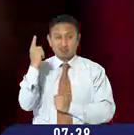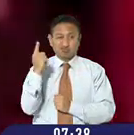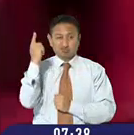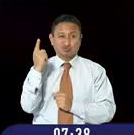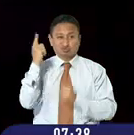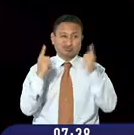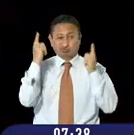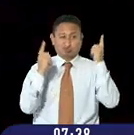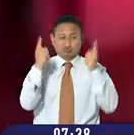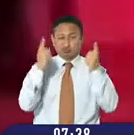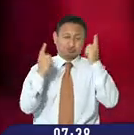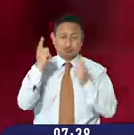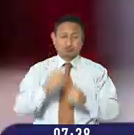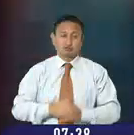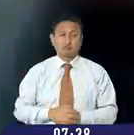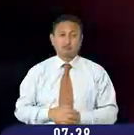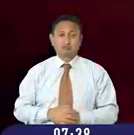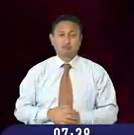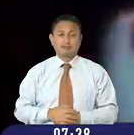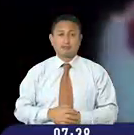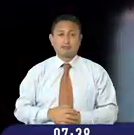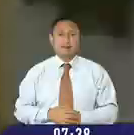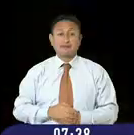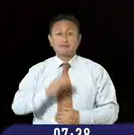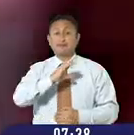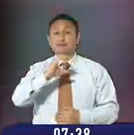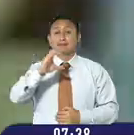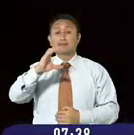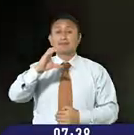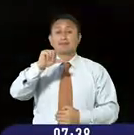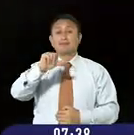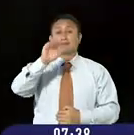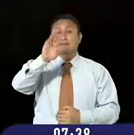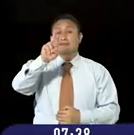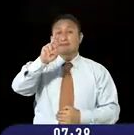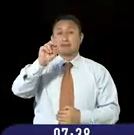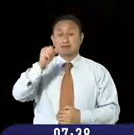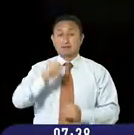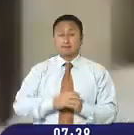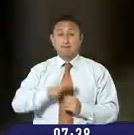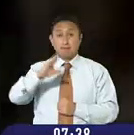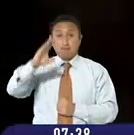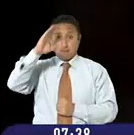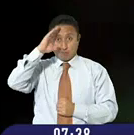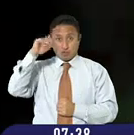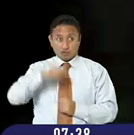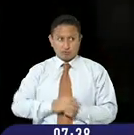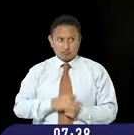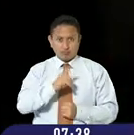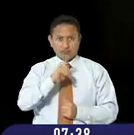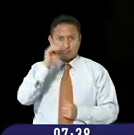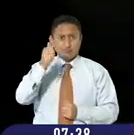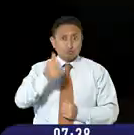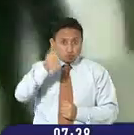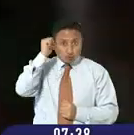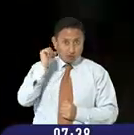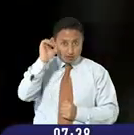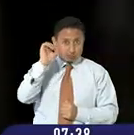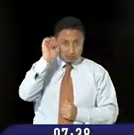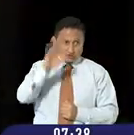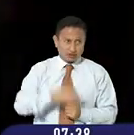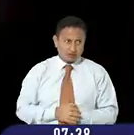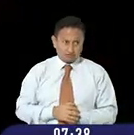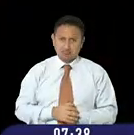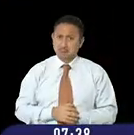lanzando pirotecnia desde lo alto del Cerro Las Cabras. La policía asegura que no hay certeza de que esas imágenes